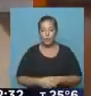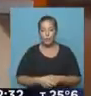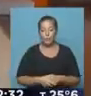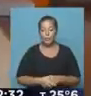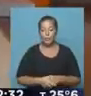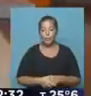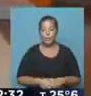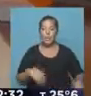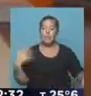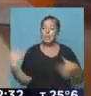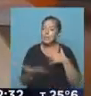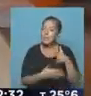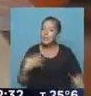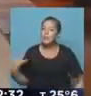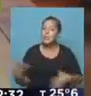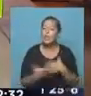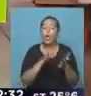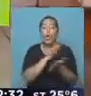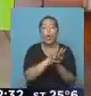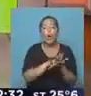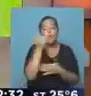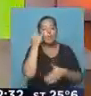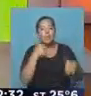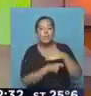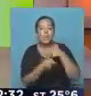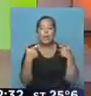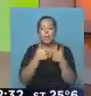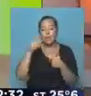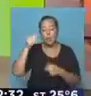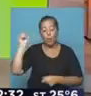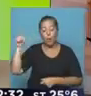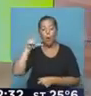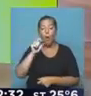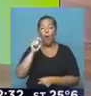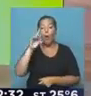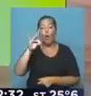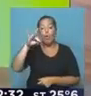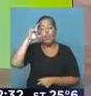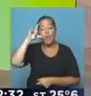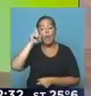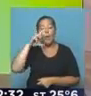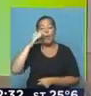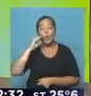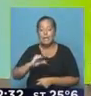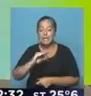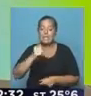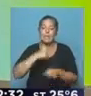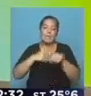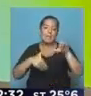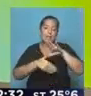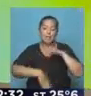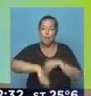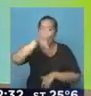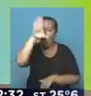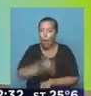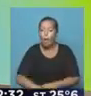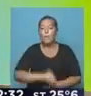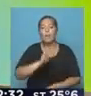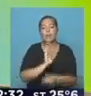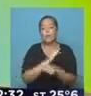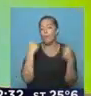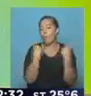el escandaloso entramado de corrupción y coimas de la empresa brasileña odebrecht se desplegó por todo el continente involucró a